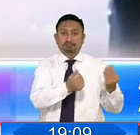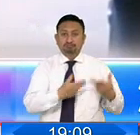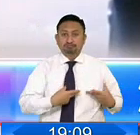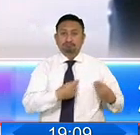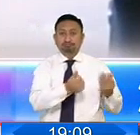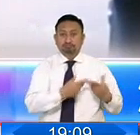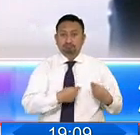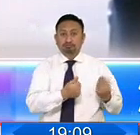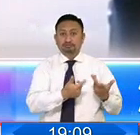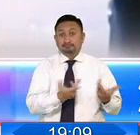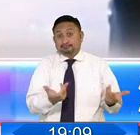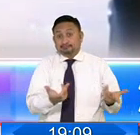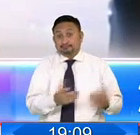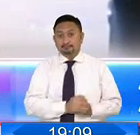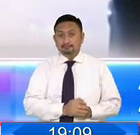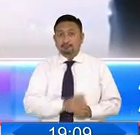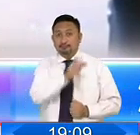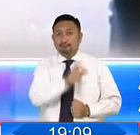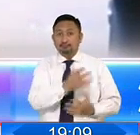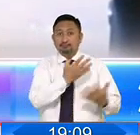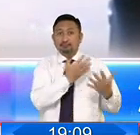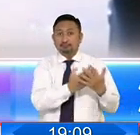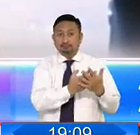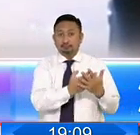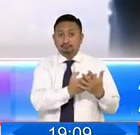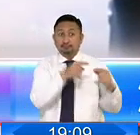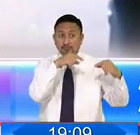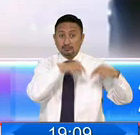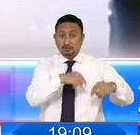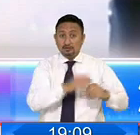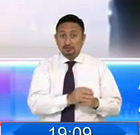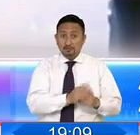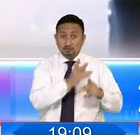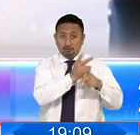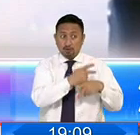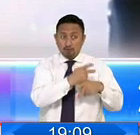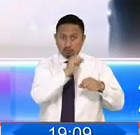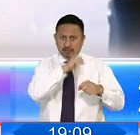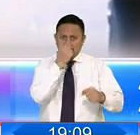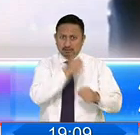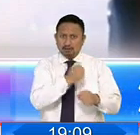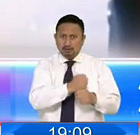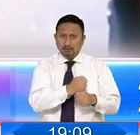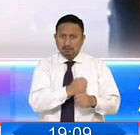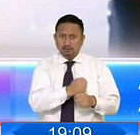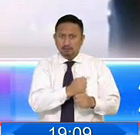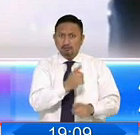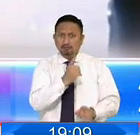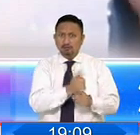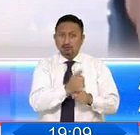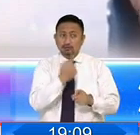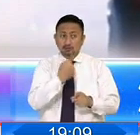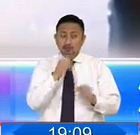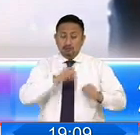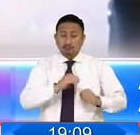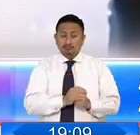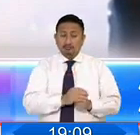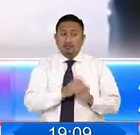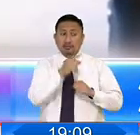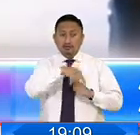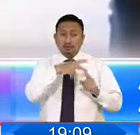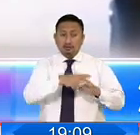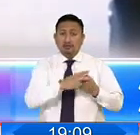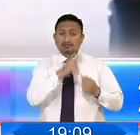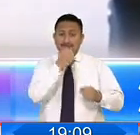los recursos del Estado. Y los reos están en capacidad de ser en producción. Por eso nosotros planteamos ejes de producción,